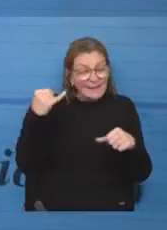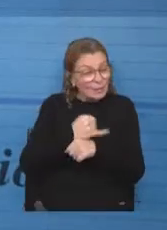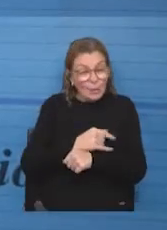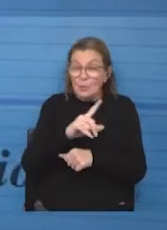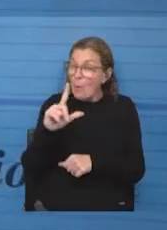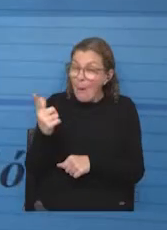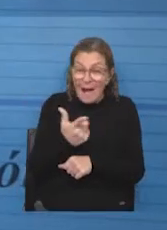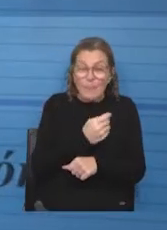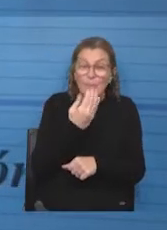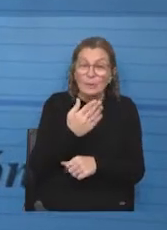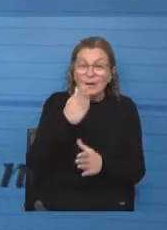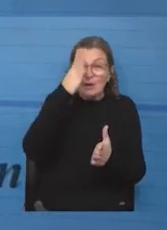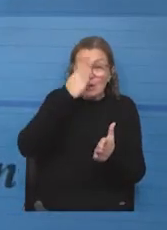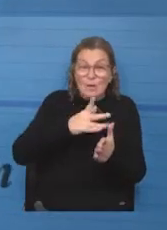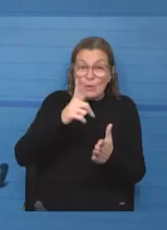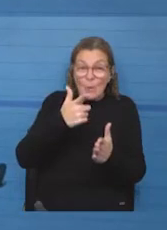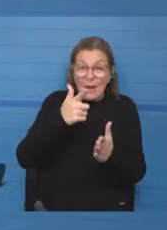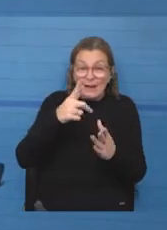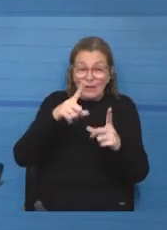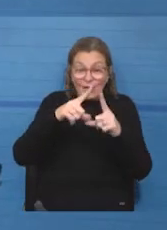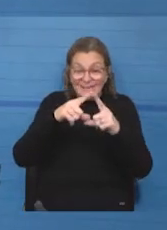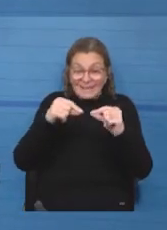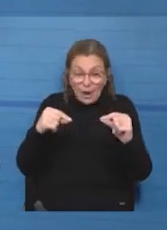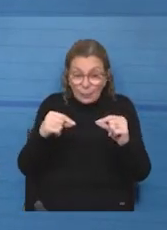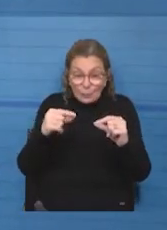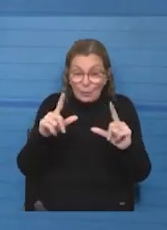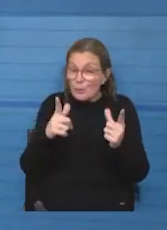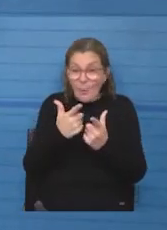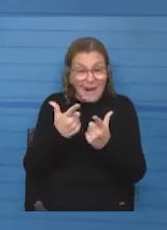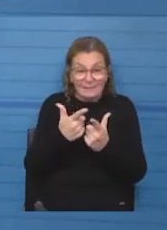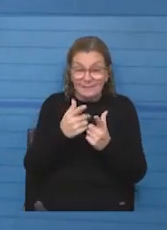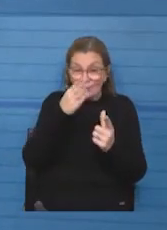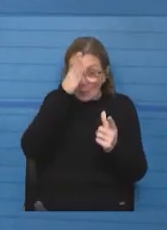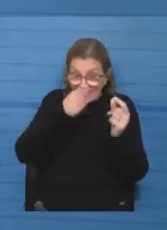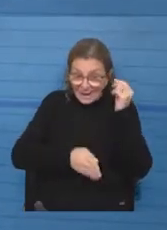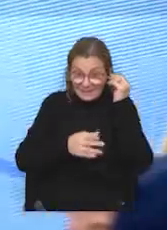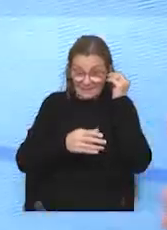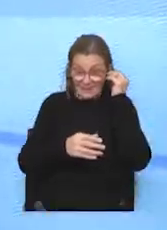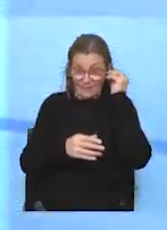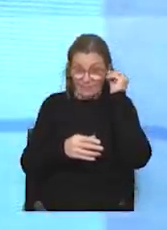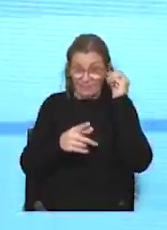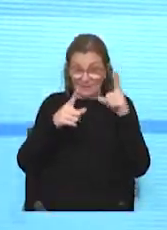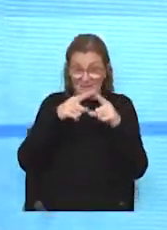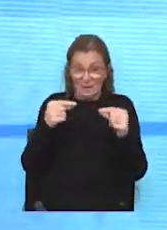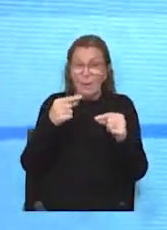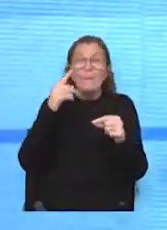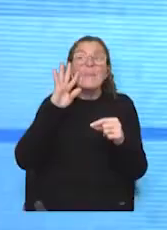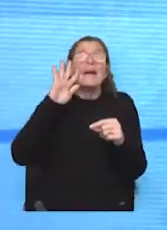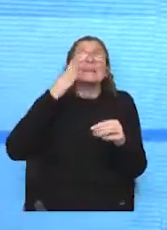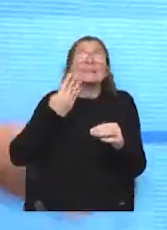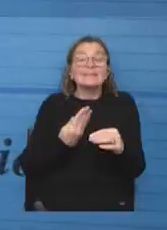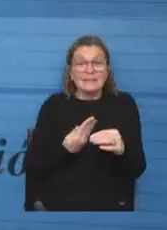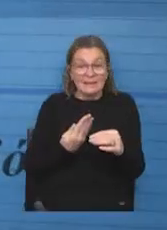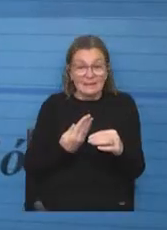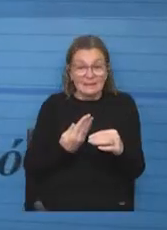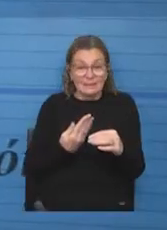no hay un ángulo no no hay una línea que baja acá se induce por